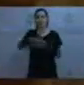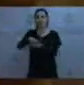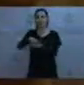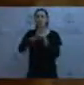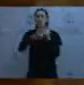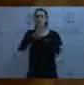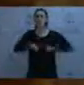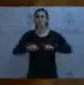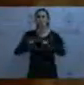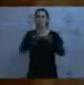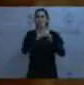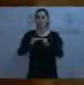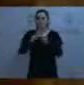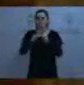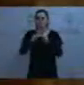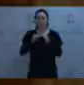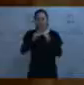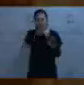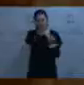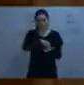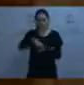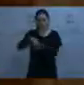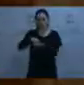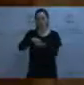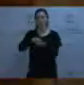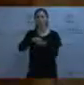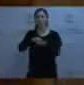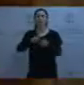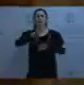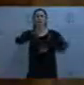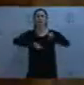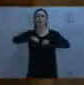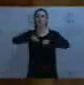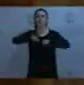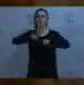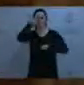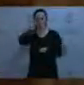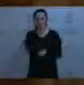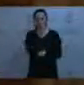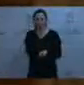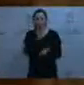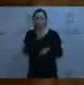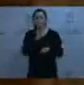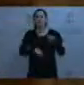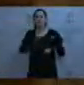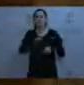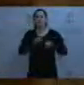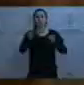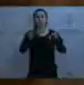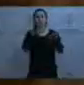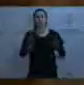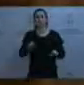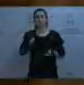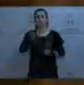consenso entre centros y AMPAs sobre el modo de realización de las pruebas? Y